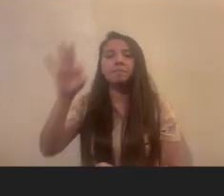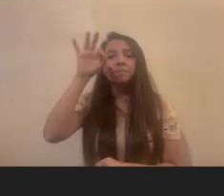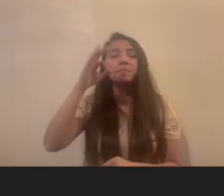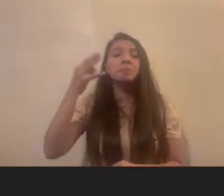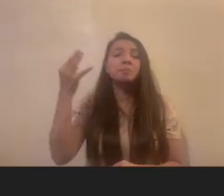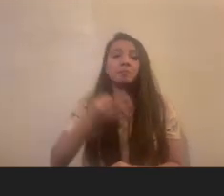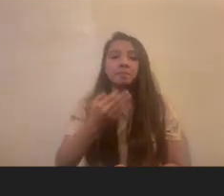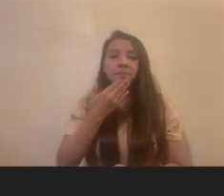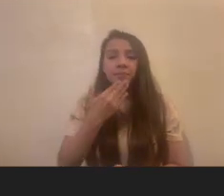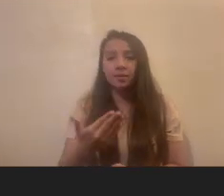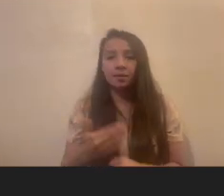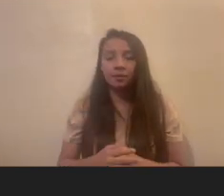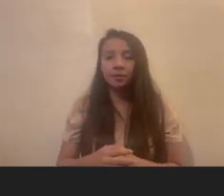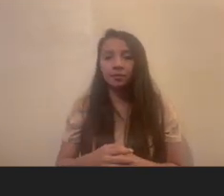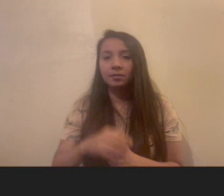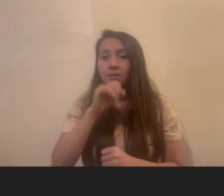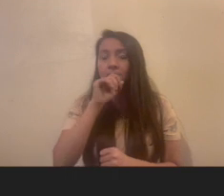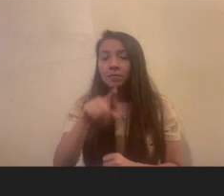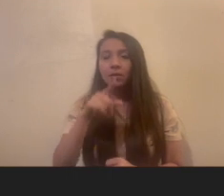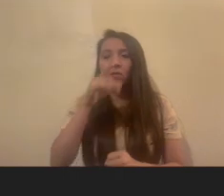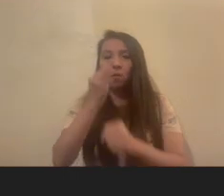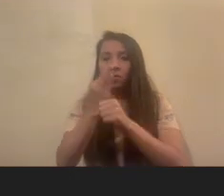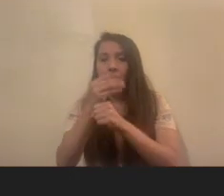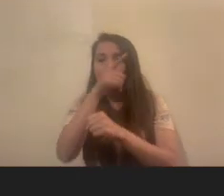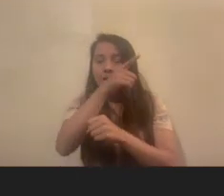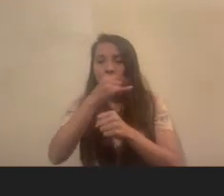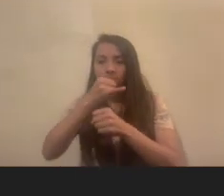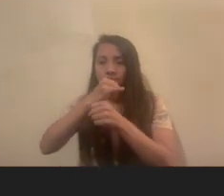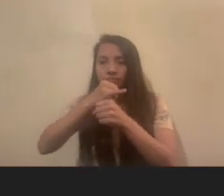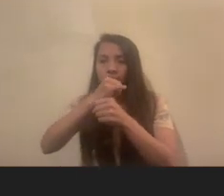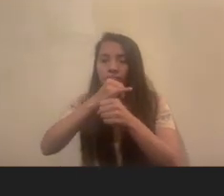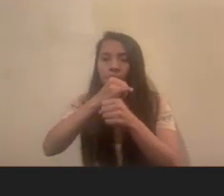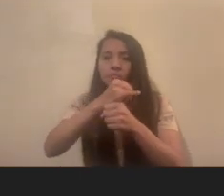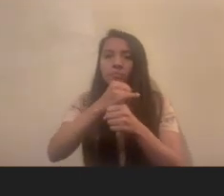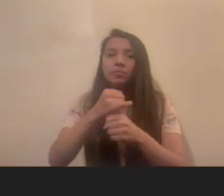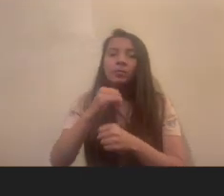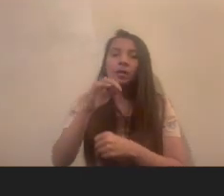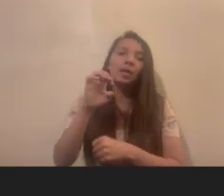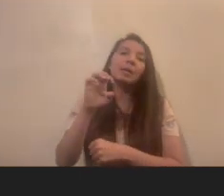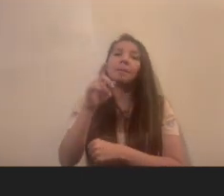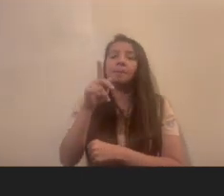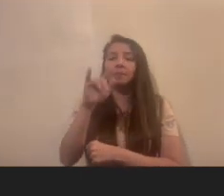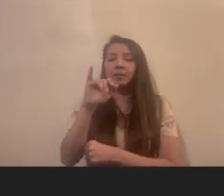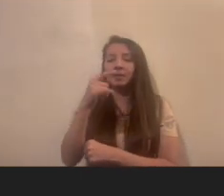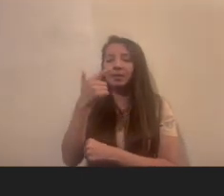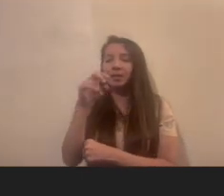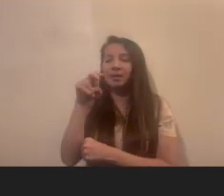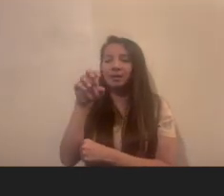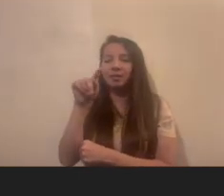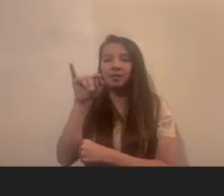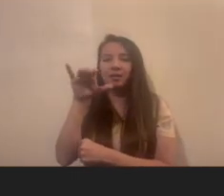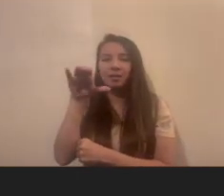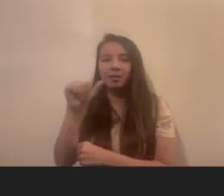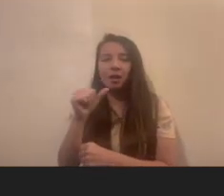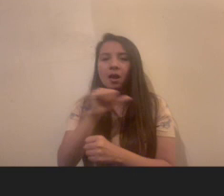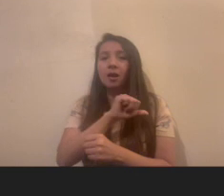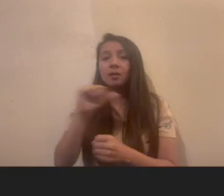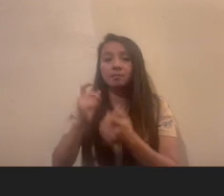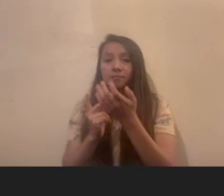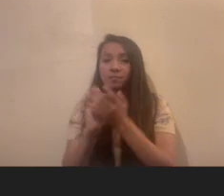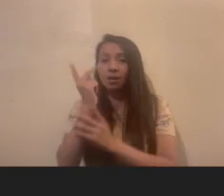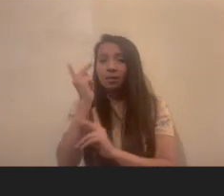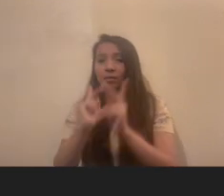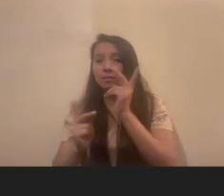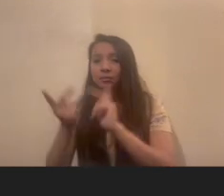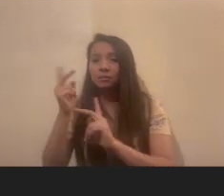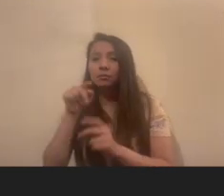actualmente en en la estación espacial se están realizando ensayos de epigenética, sería como los últimos ensayos que se están haciendo en